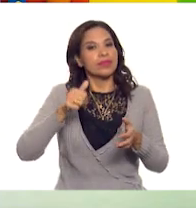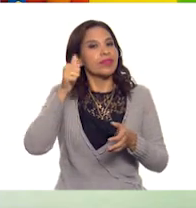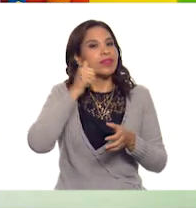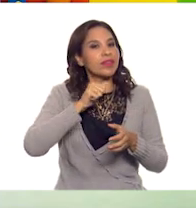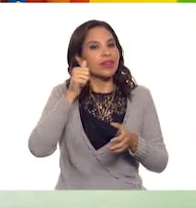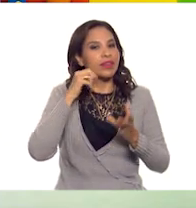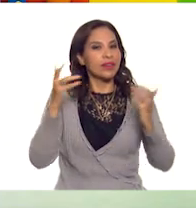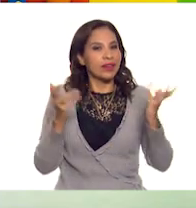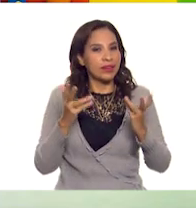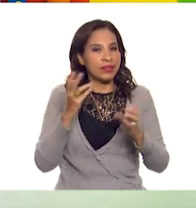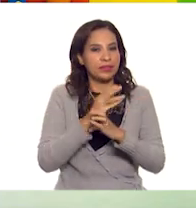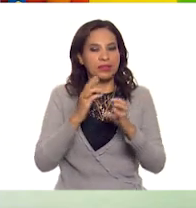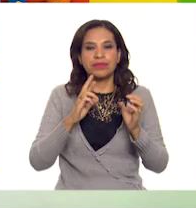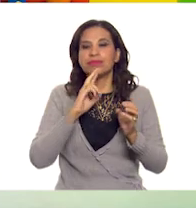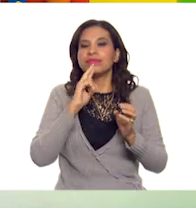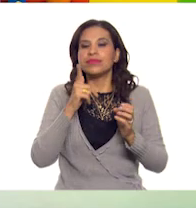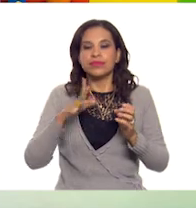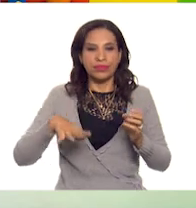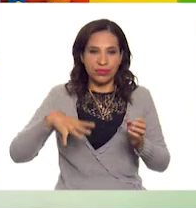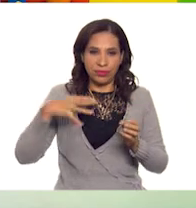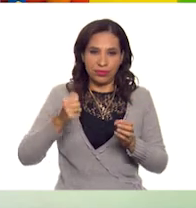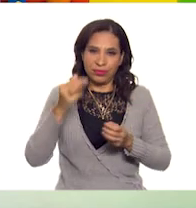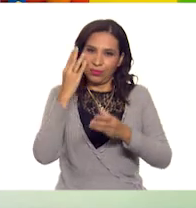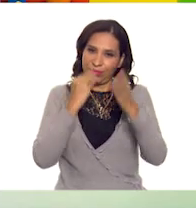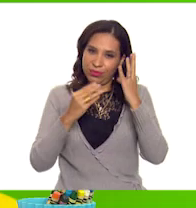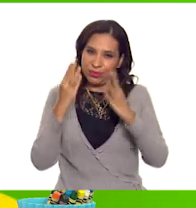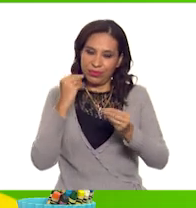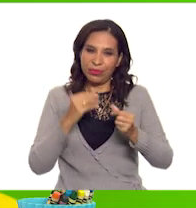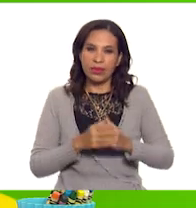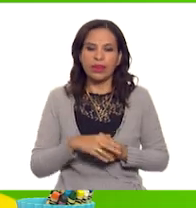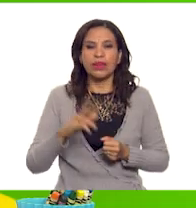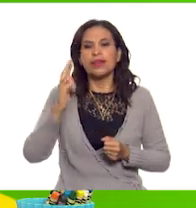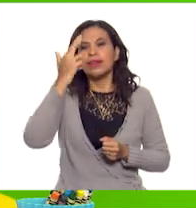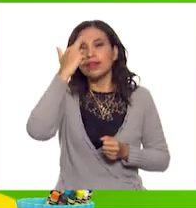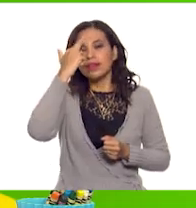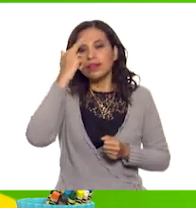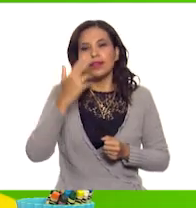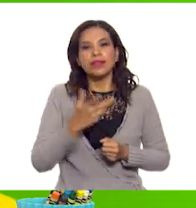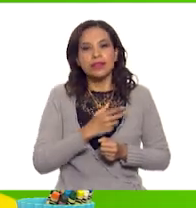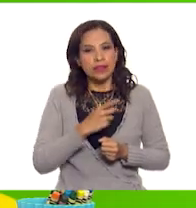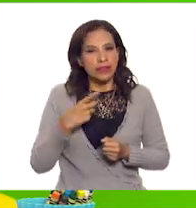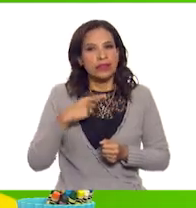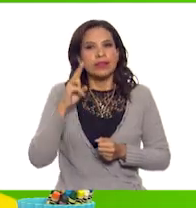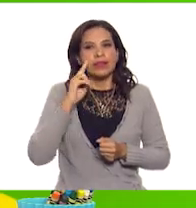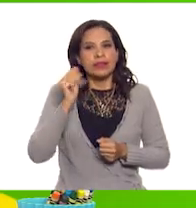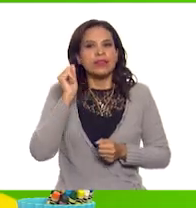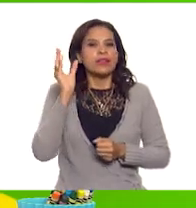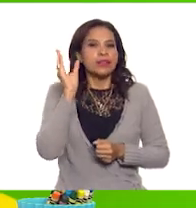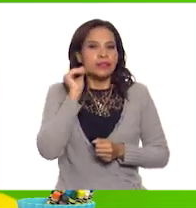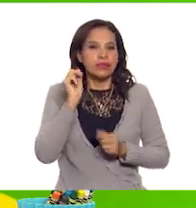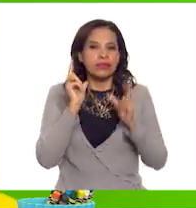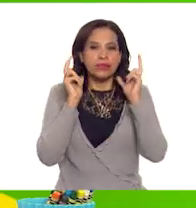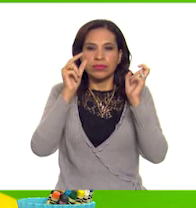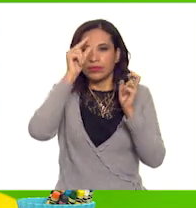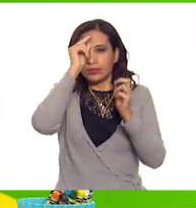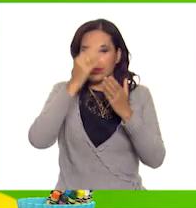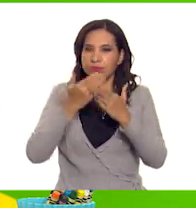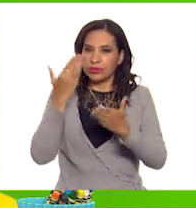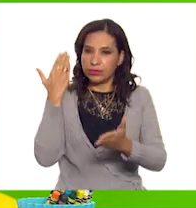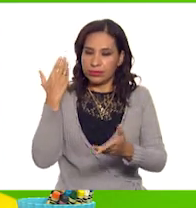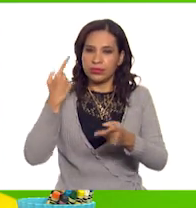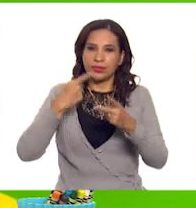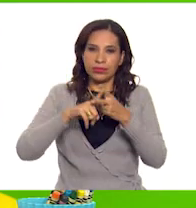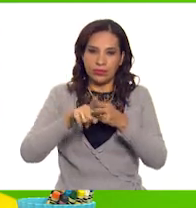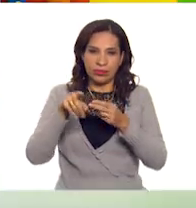siempre haciendo nuestro mejor esfuerzo por aprender. Recordemos que tenemos que escuchar los consejos de Ajolisto antes de empezar la